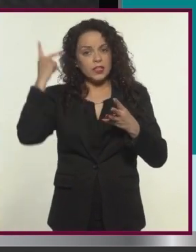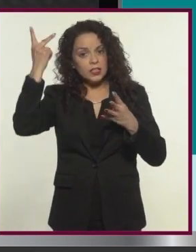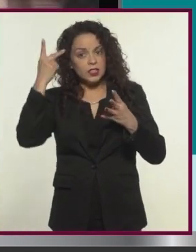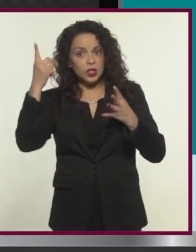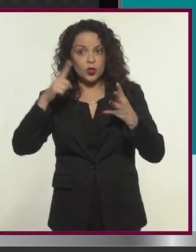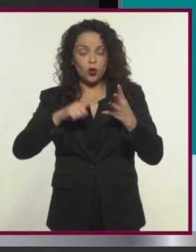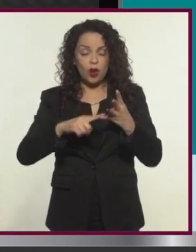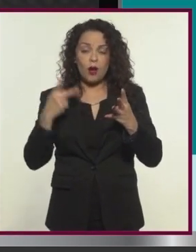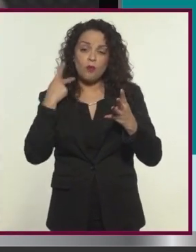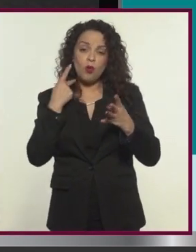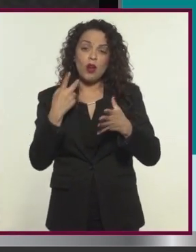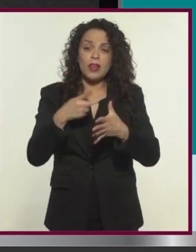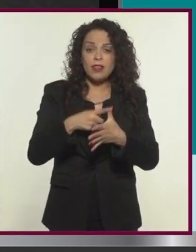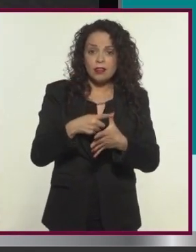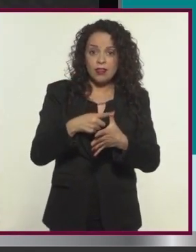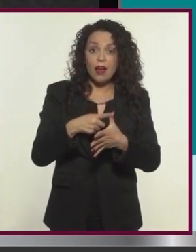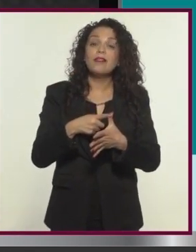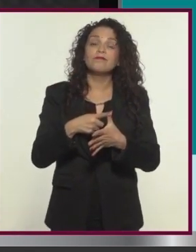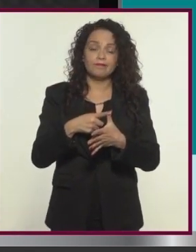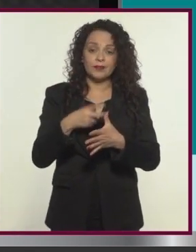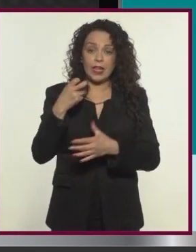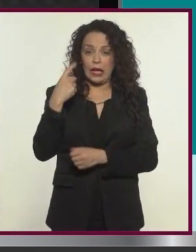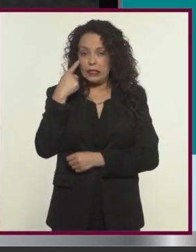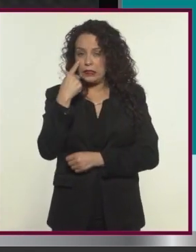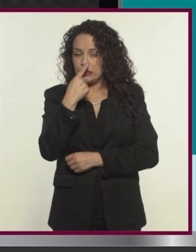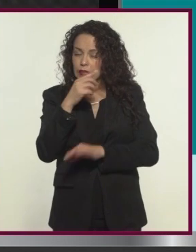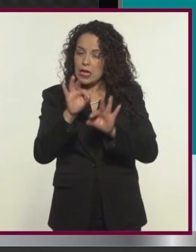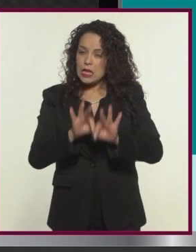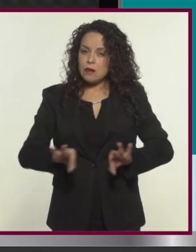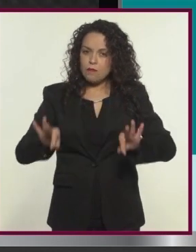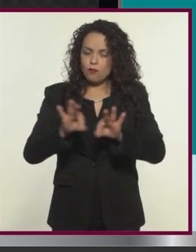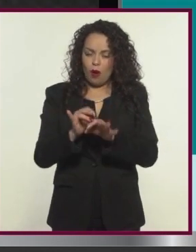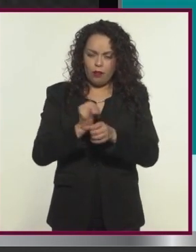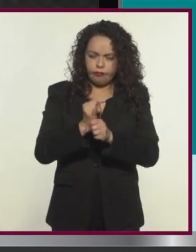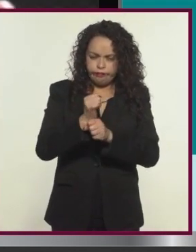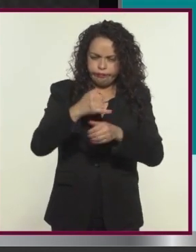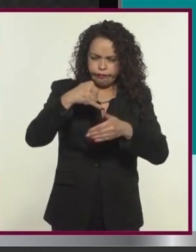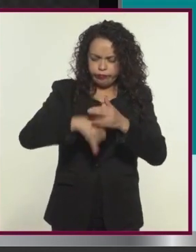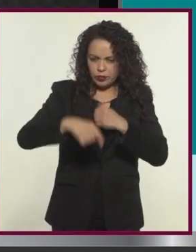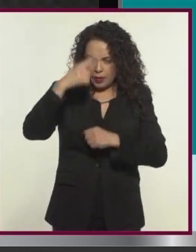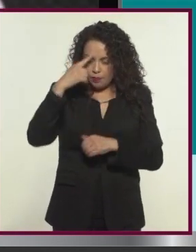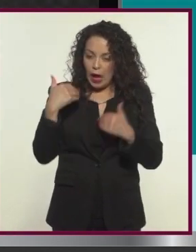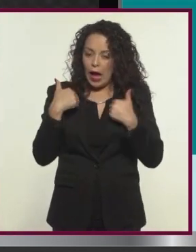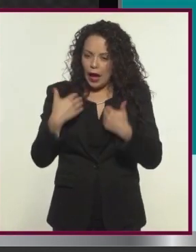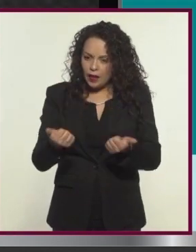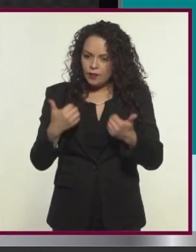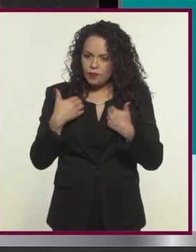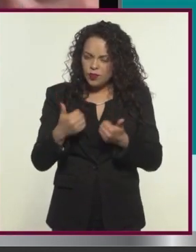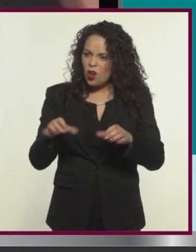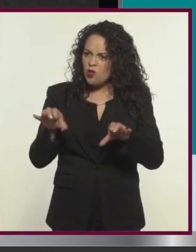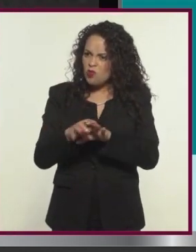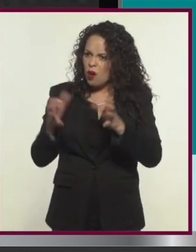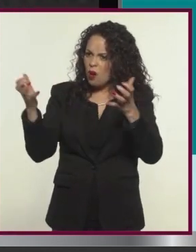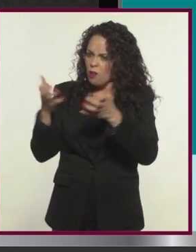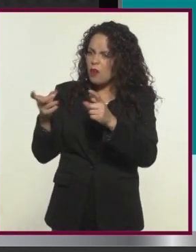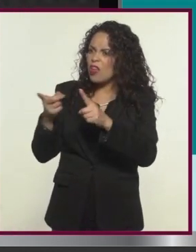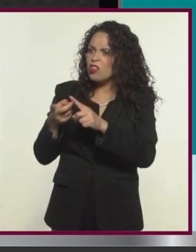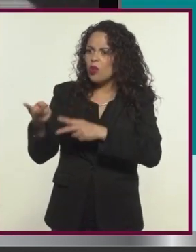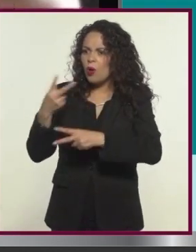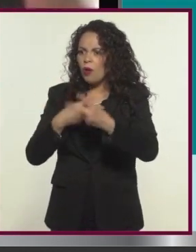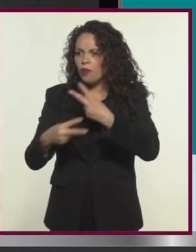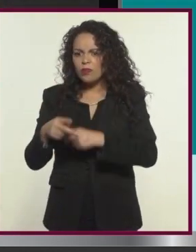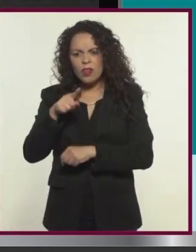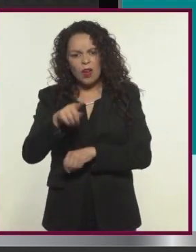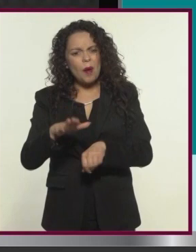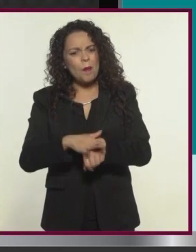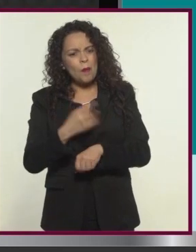perspectiva psicológica, política. Entonces sí, es muy importante el análisis porque nos ayuda a entender de dónde viene una obra, por